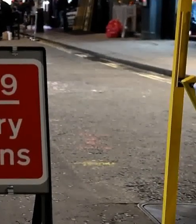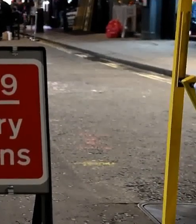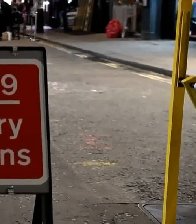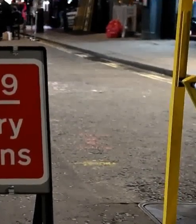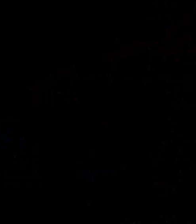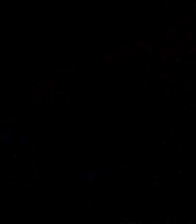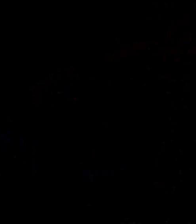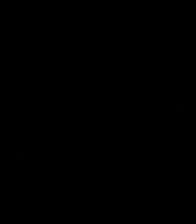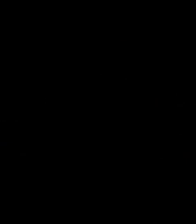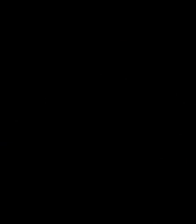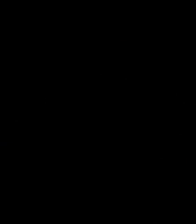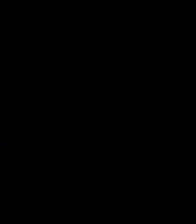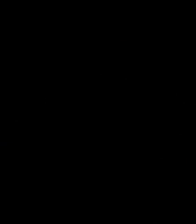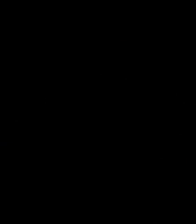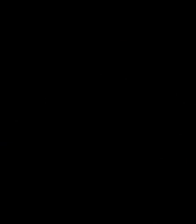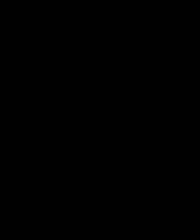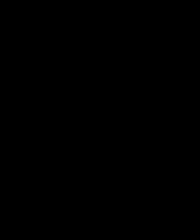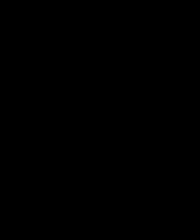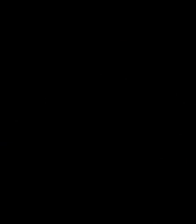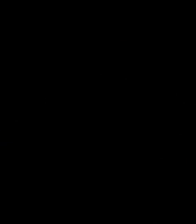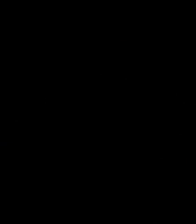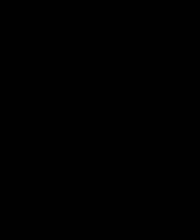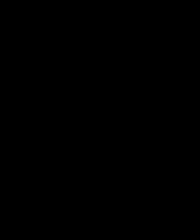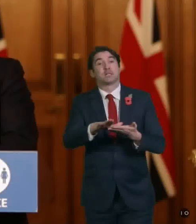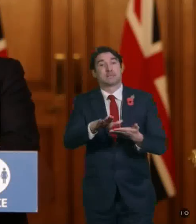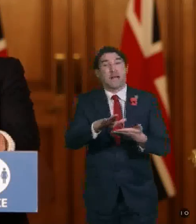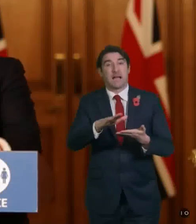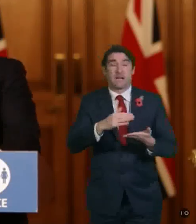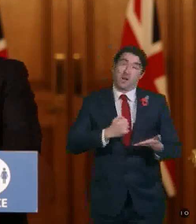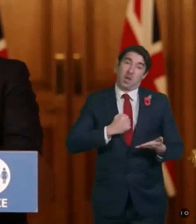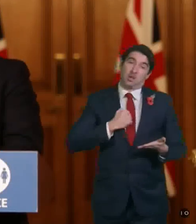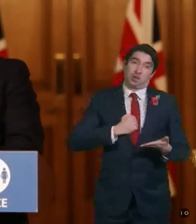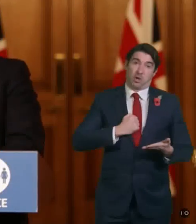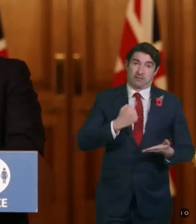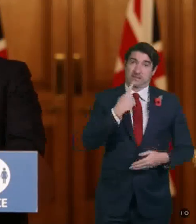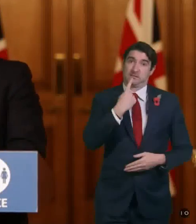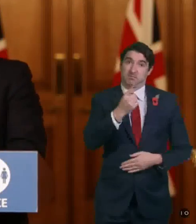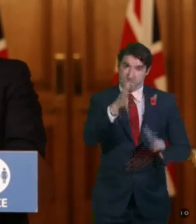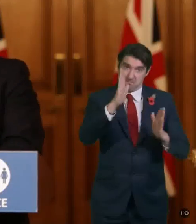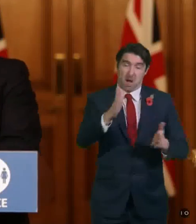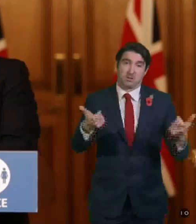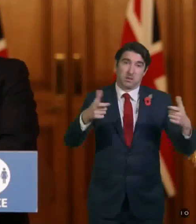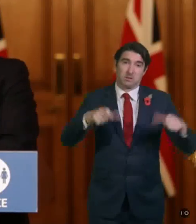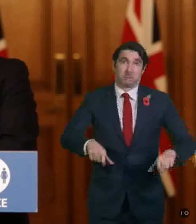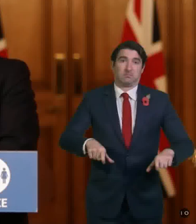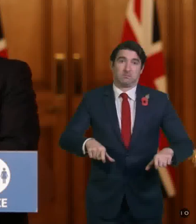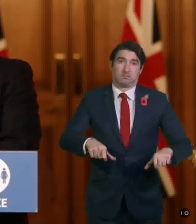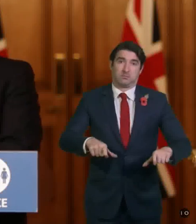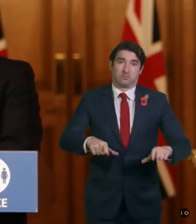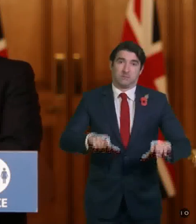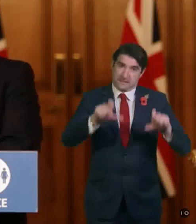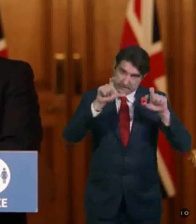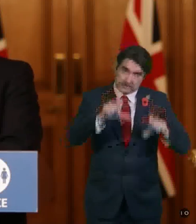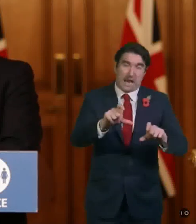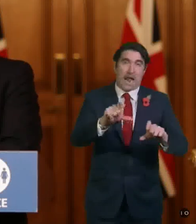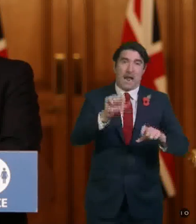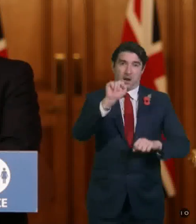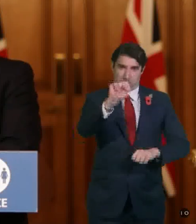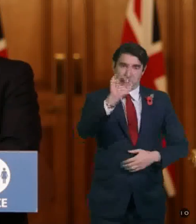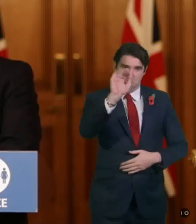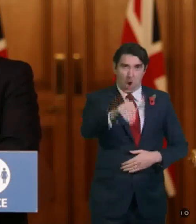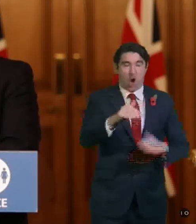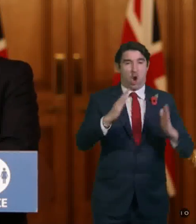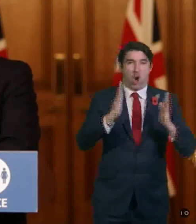toda la hostelería aunque escuelas y universidades seguirán abiertas el anuncio de johnson llega el mismo día en que el reino unido ha anunciado que ha